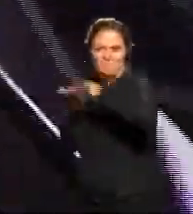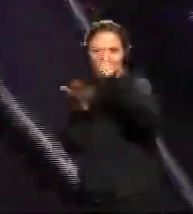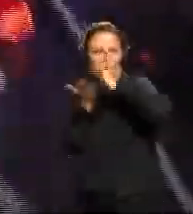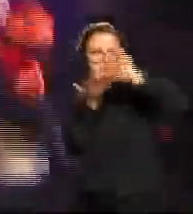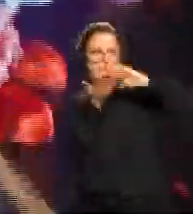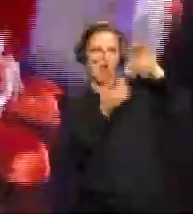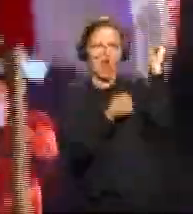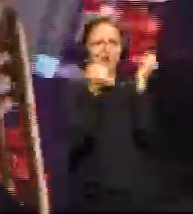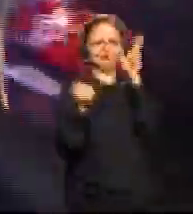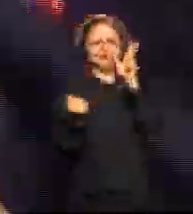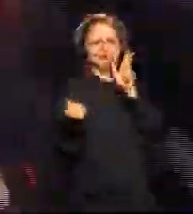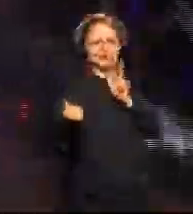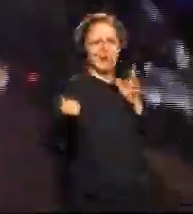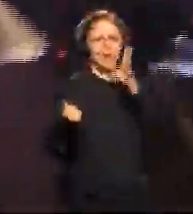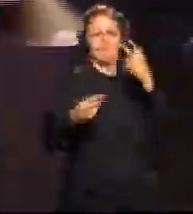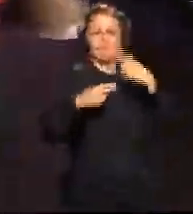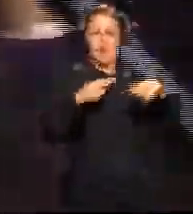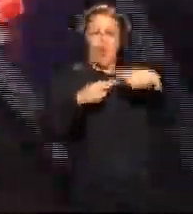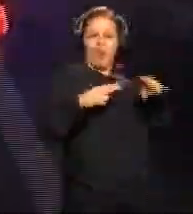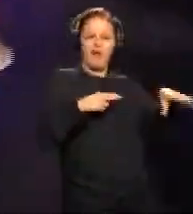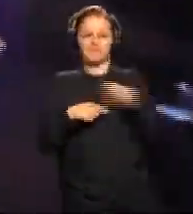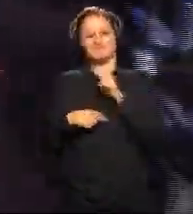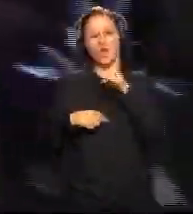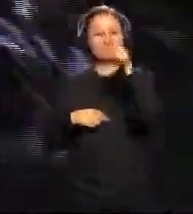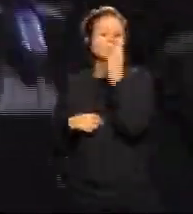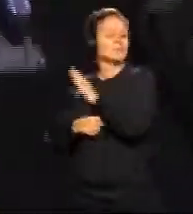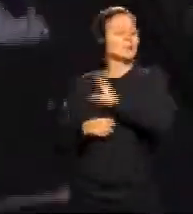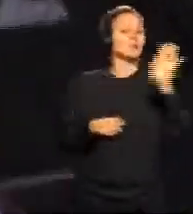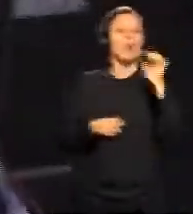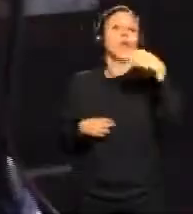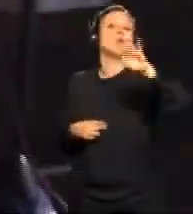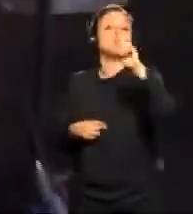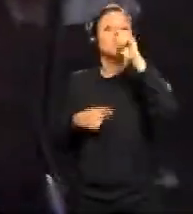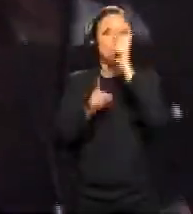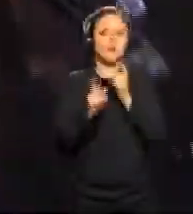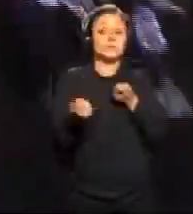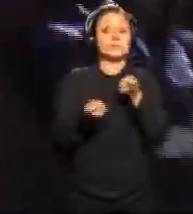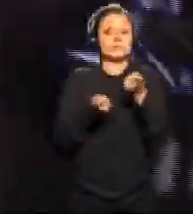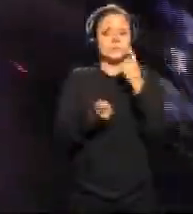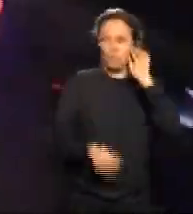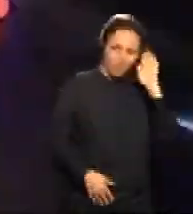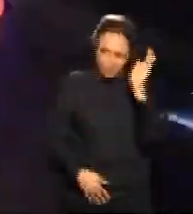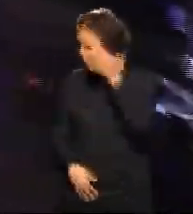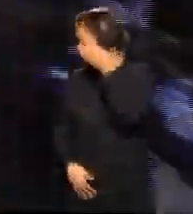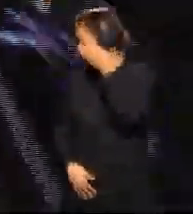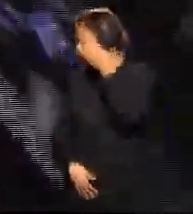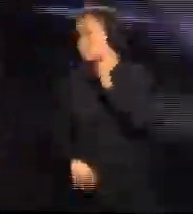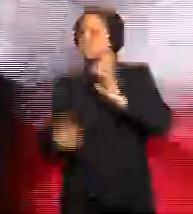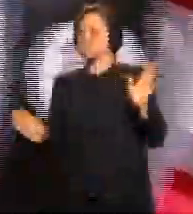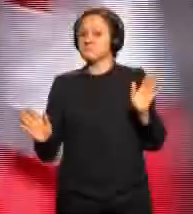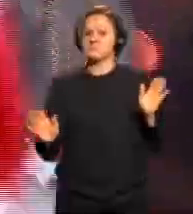coche oficial, tú vas a estar genial. Solo tienes que aprender que para otro lado hay que mirar.